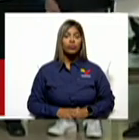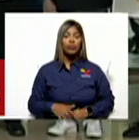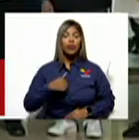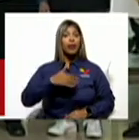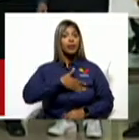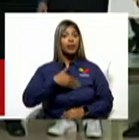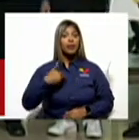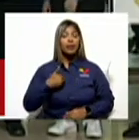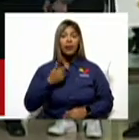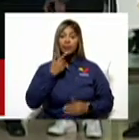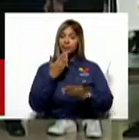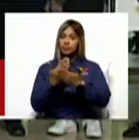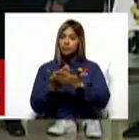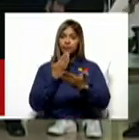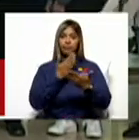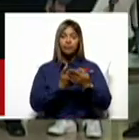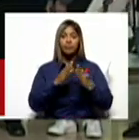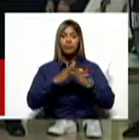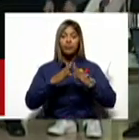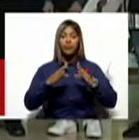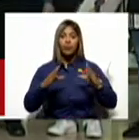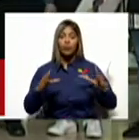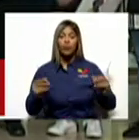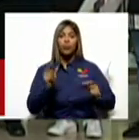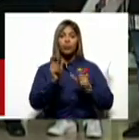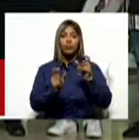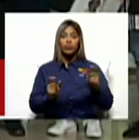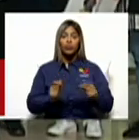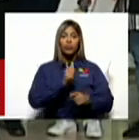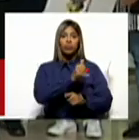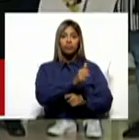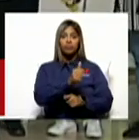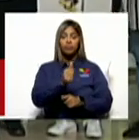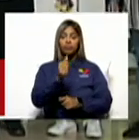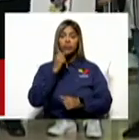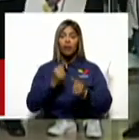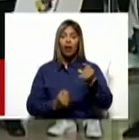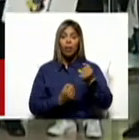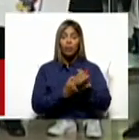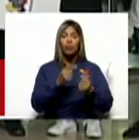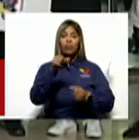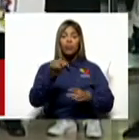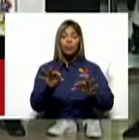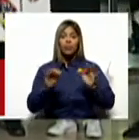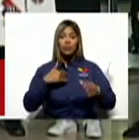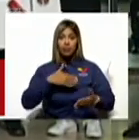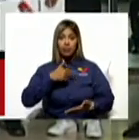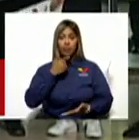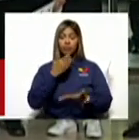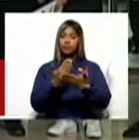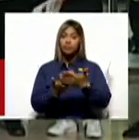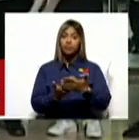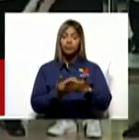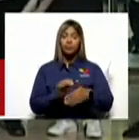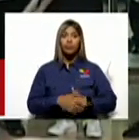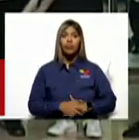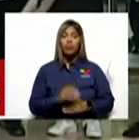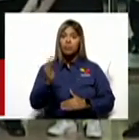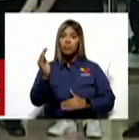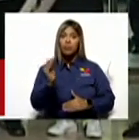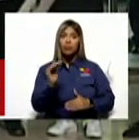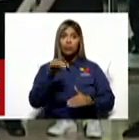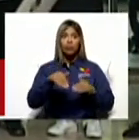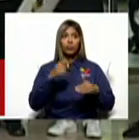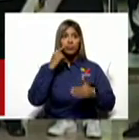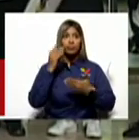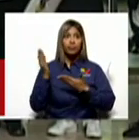Queremos agradecerle a cada uno de ustedes, veedores, pero especialmente queremos agradecerle, mira, hasta vino a votar,